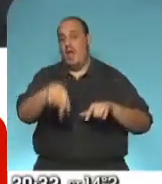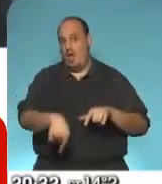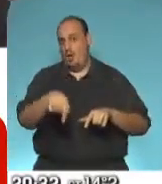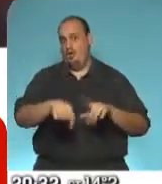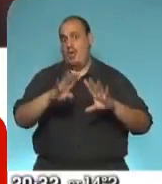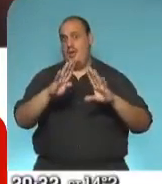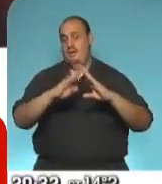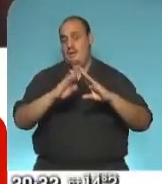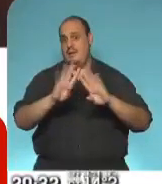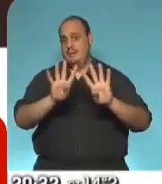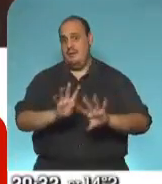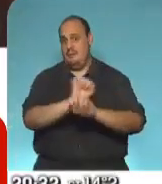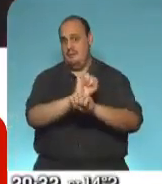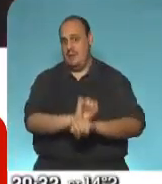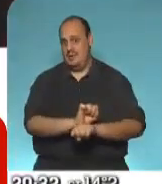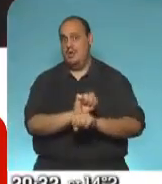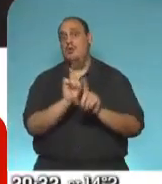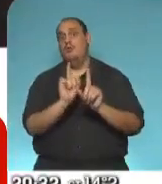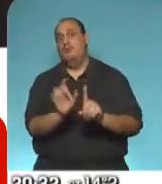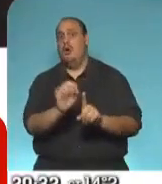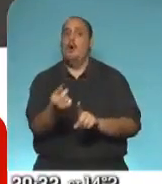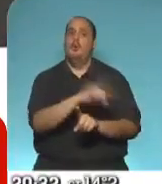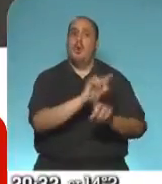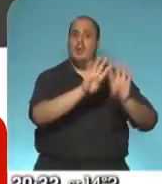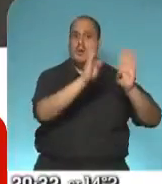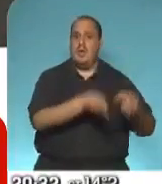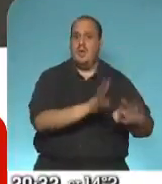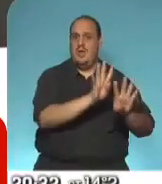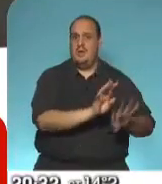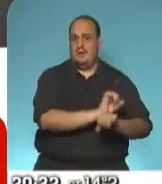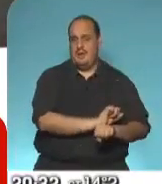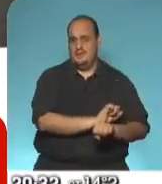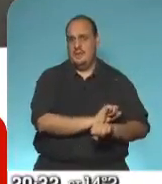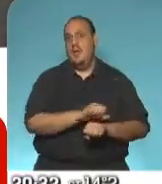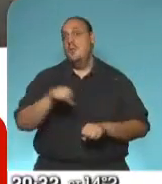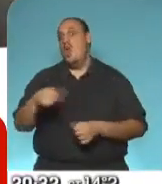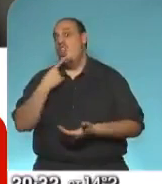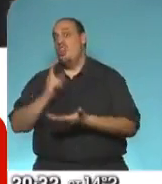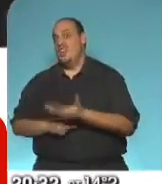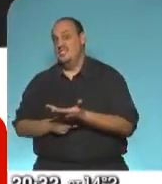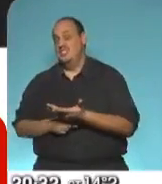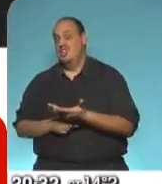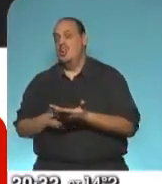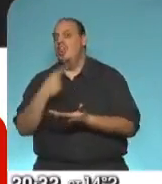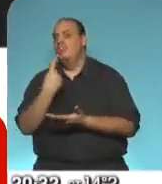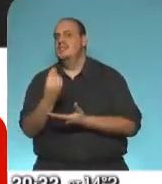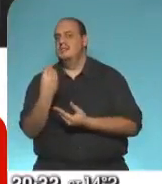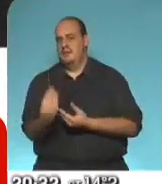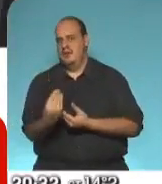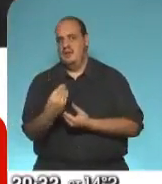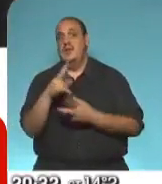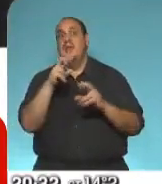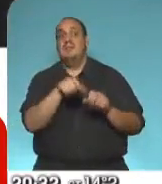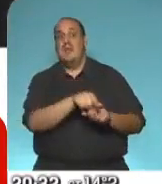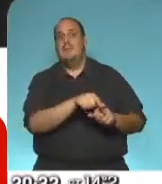deben o no permanecer en prisión domiciliaria. Pero el fallo de hoy no lo determina. El fallo de hoy lo que hace es suspender los efectos del habeas